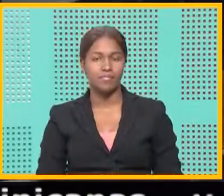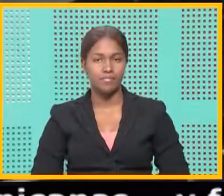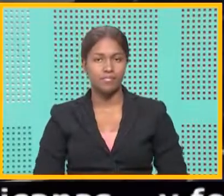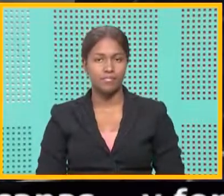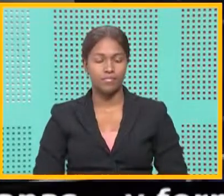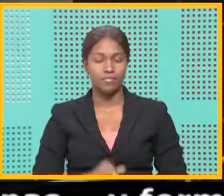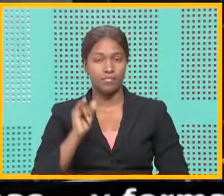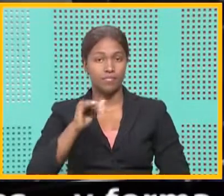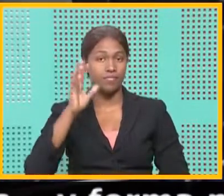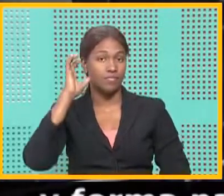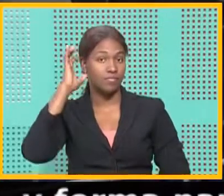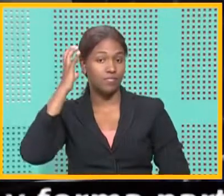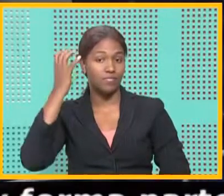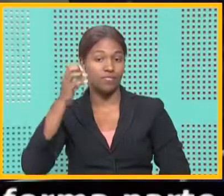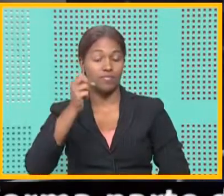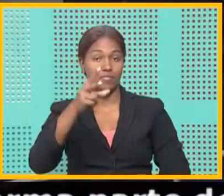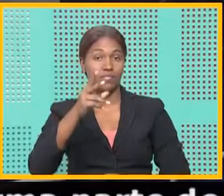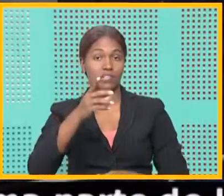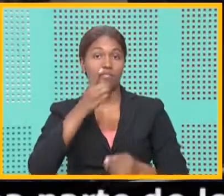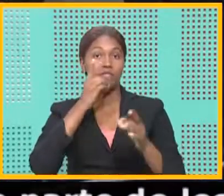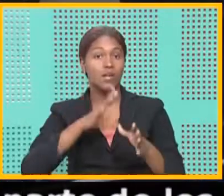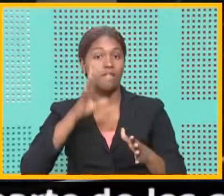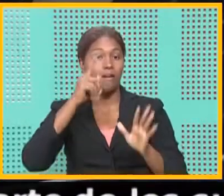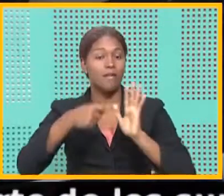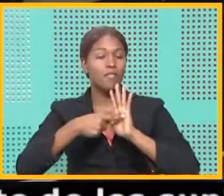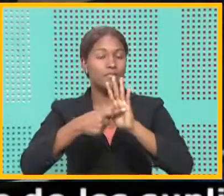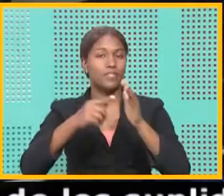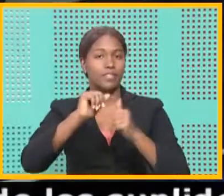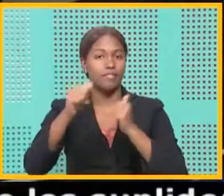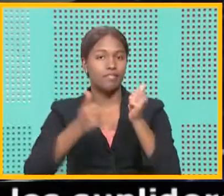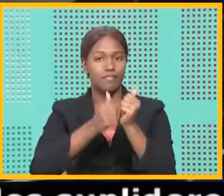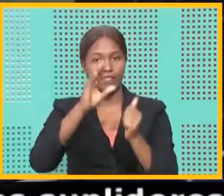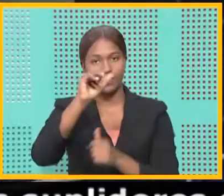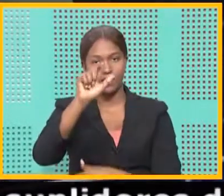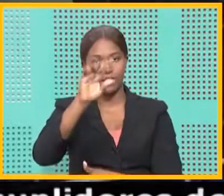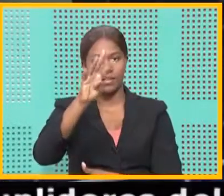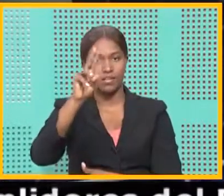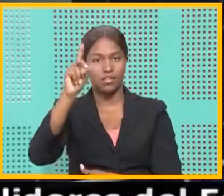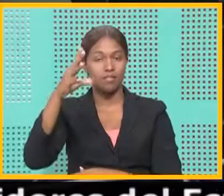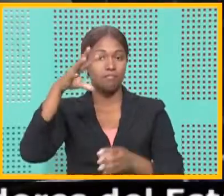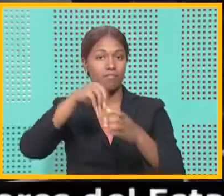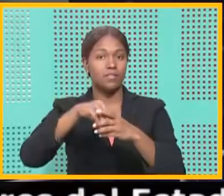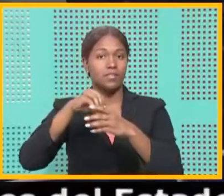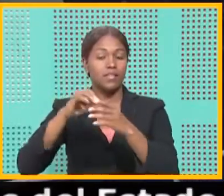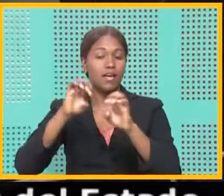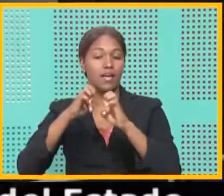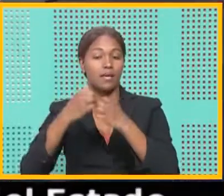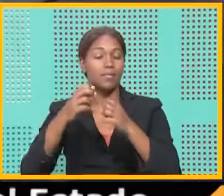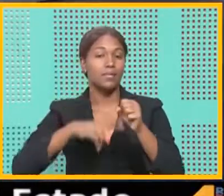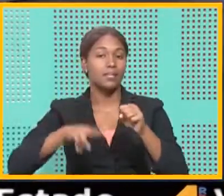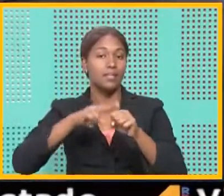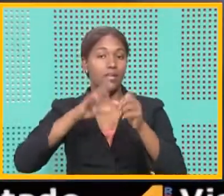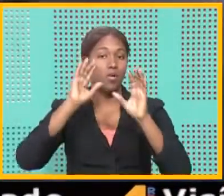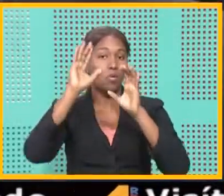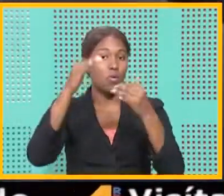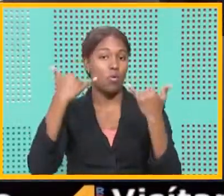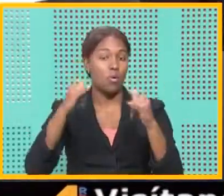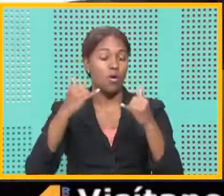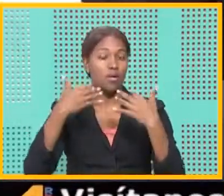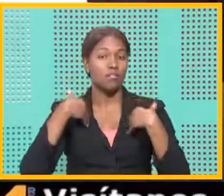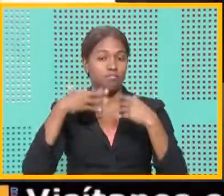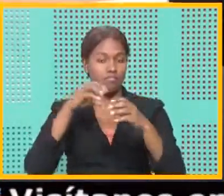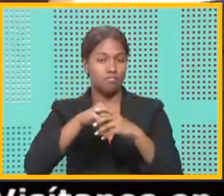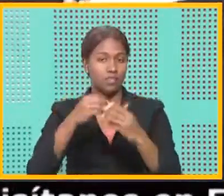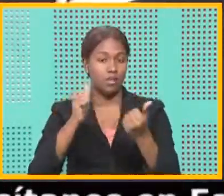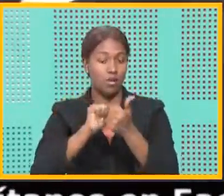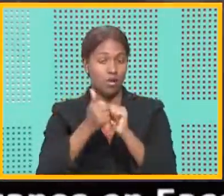de lesión. La Radio Televisión Dominicana transmitirá a través del canal 4RD la participación del equipo nacional de voleibol en el torneo